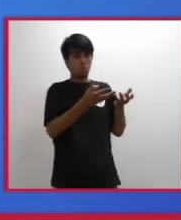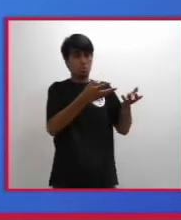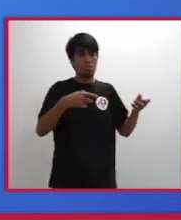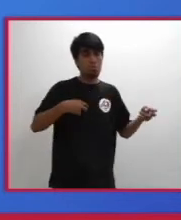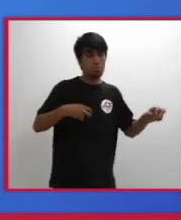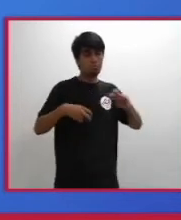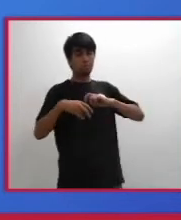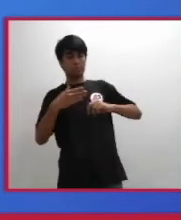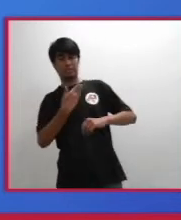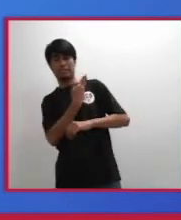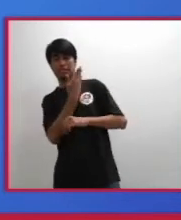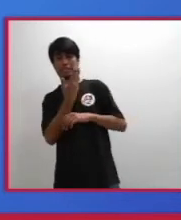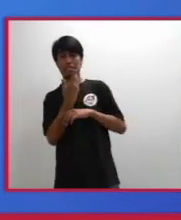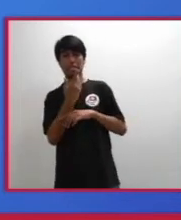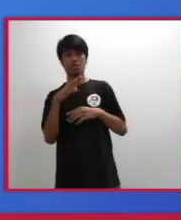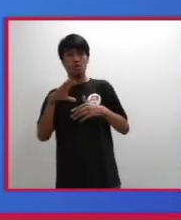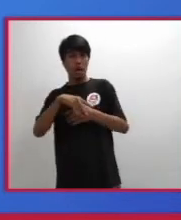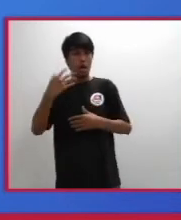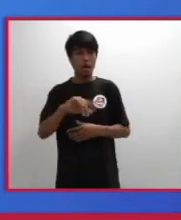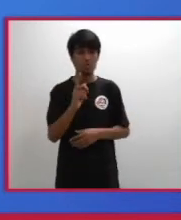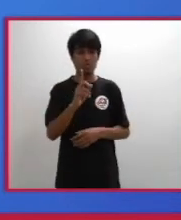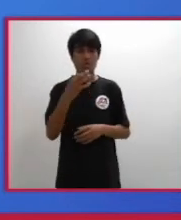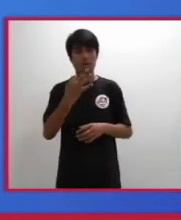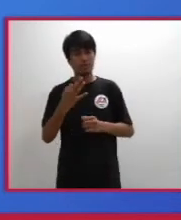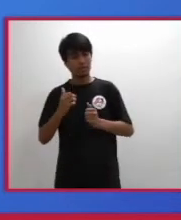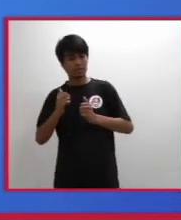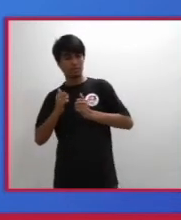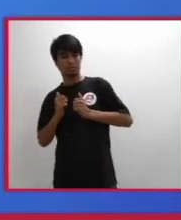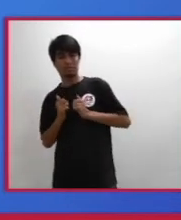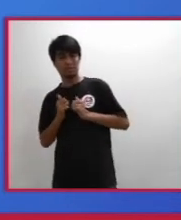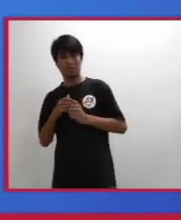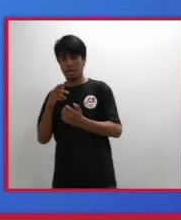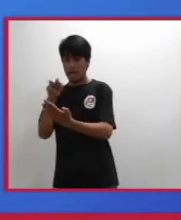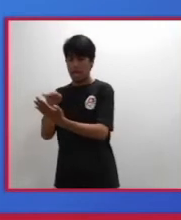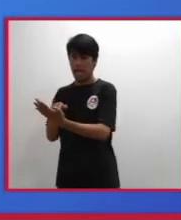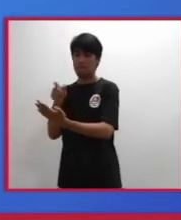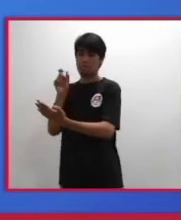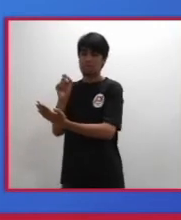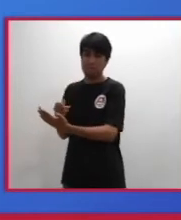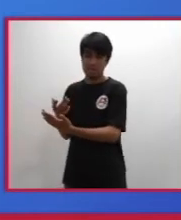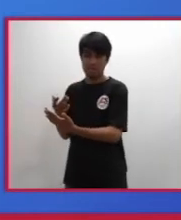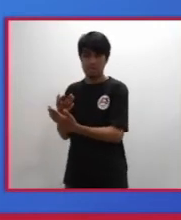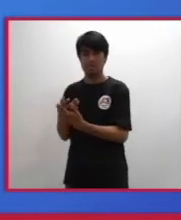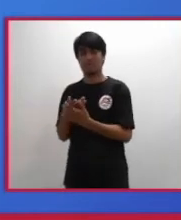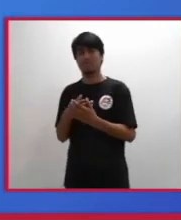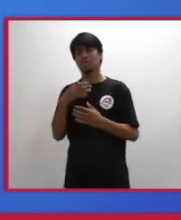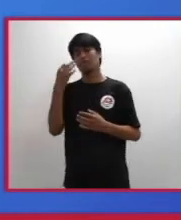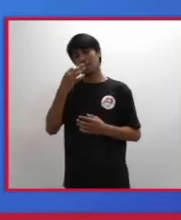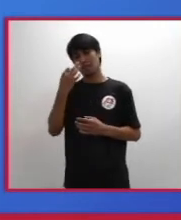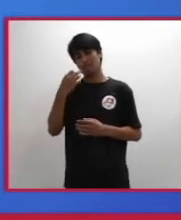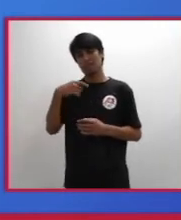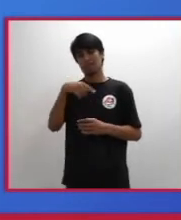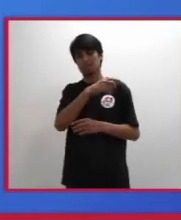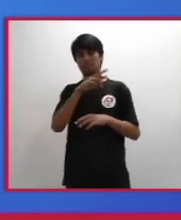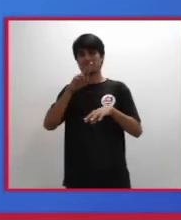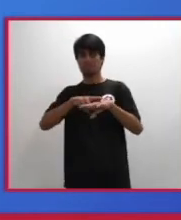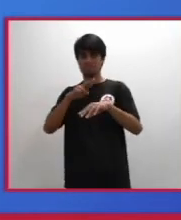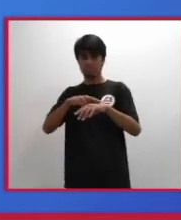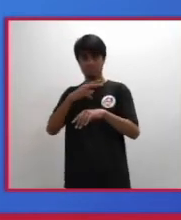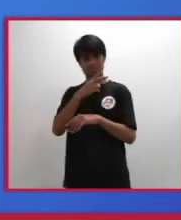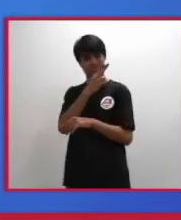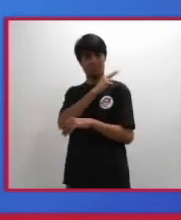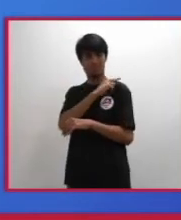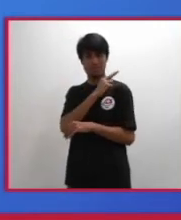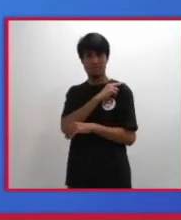Después tenemos que analizar también cuál es la participación de los consultores, que son los